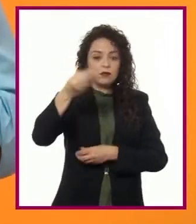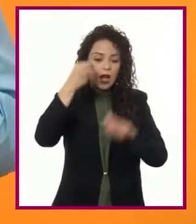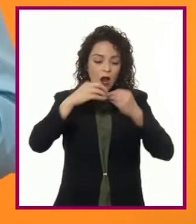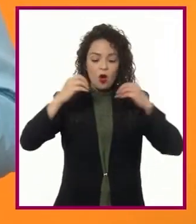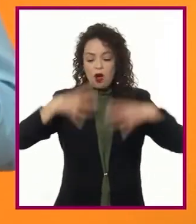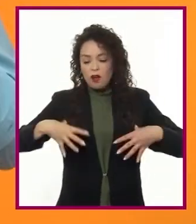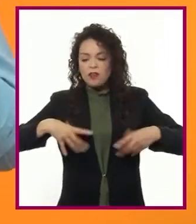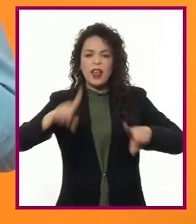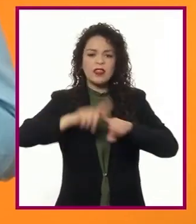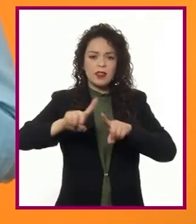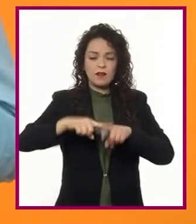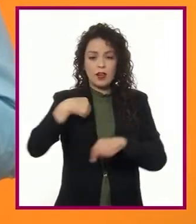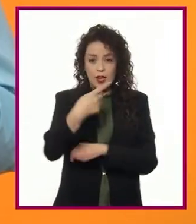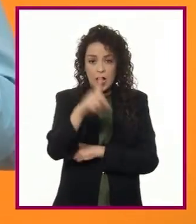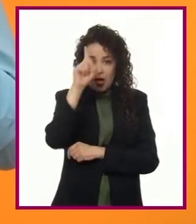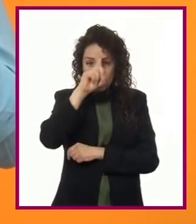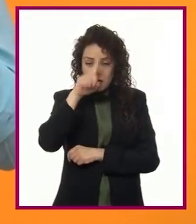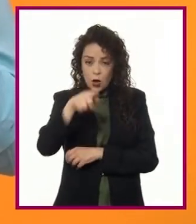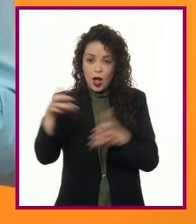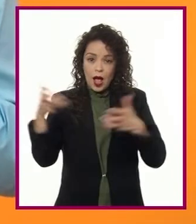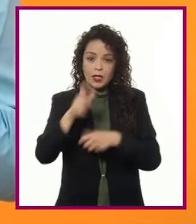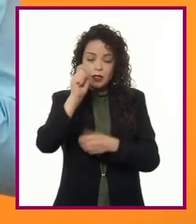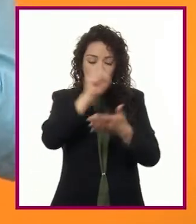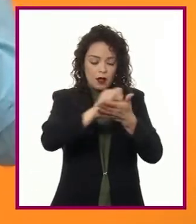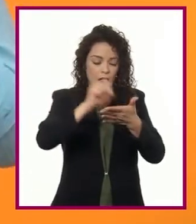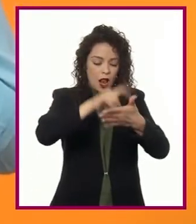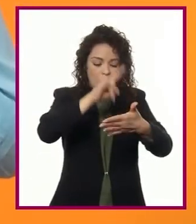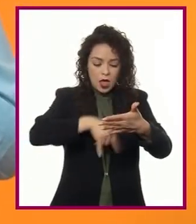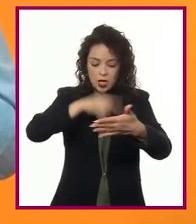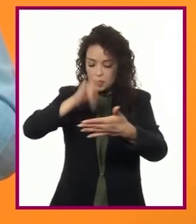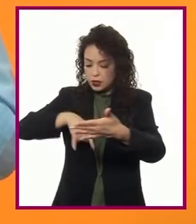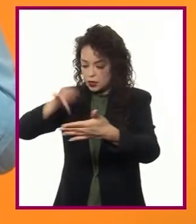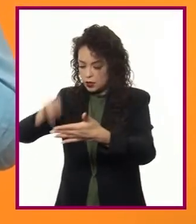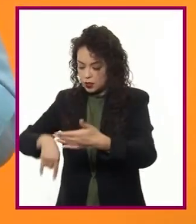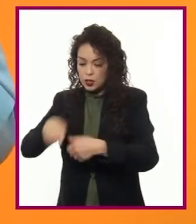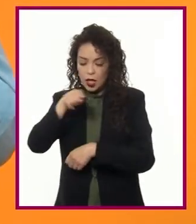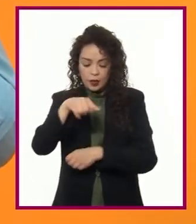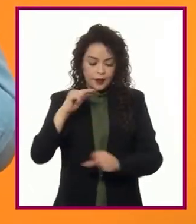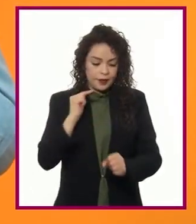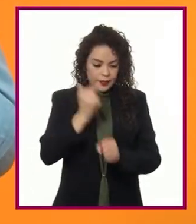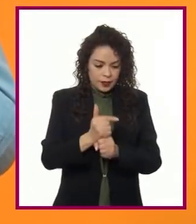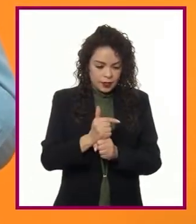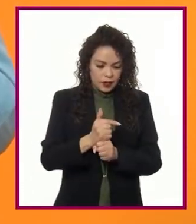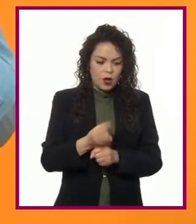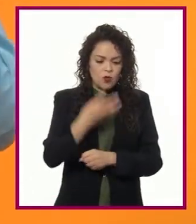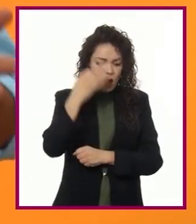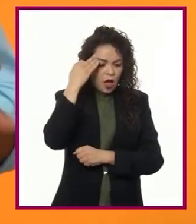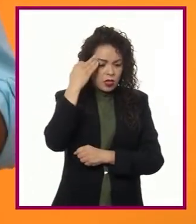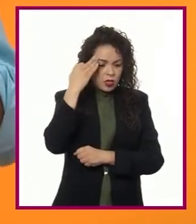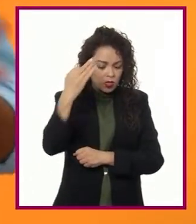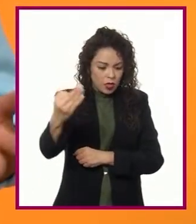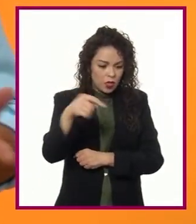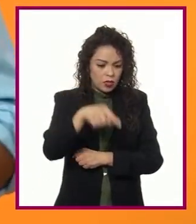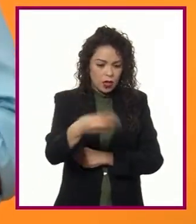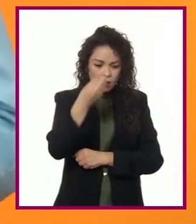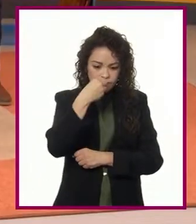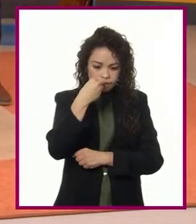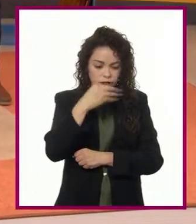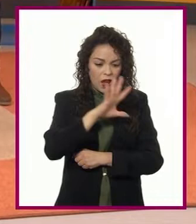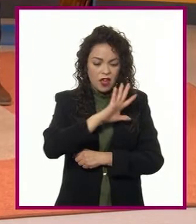una lista para identificar el tiempo en que un alimento se descompone y necesita ser